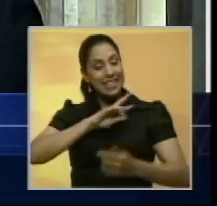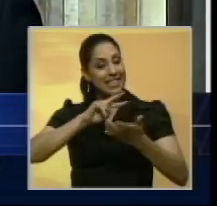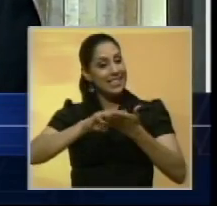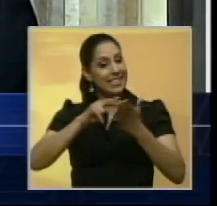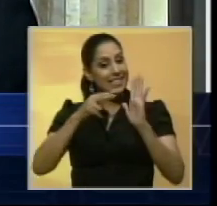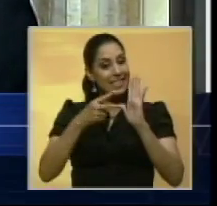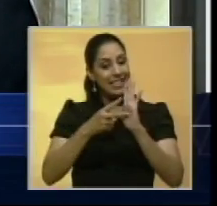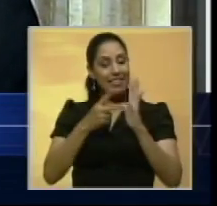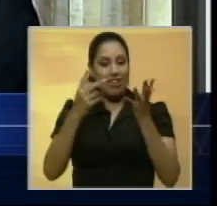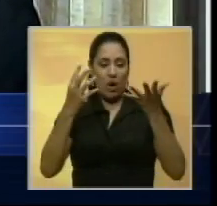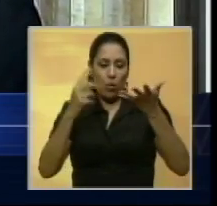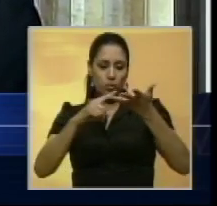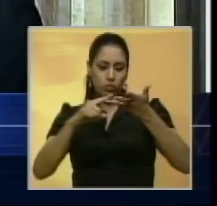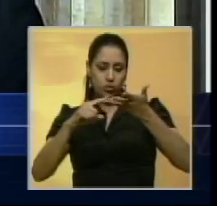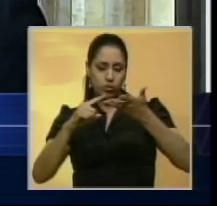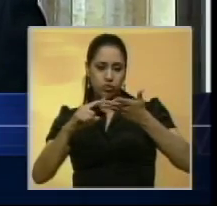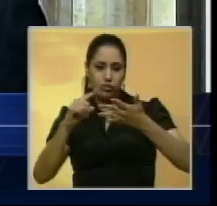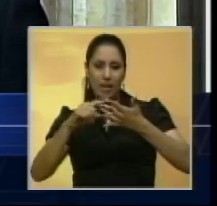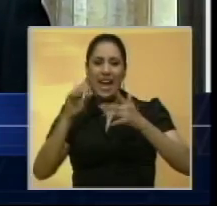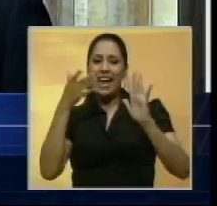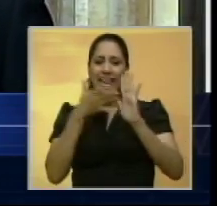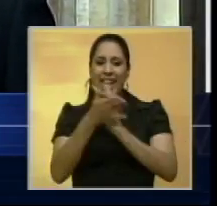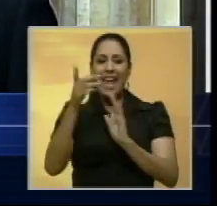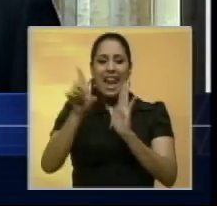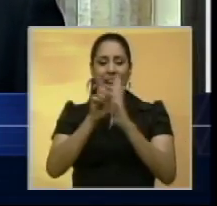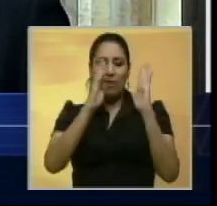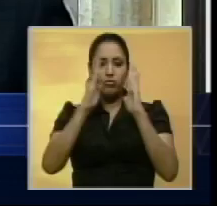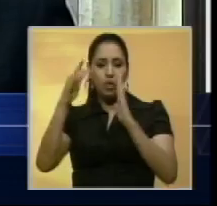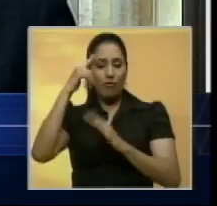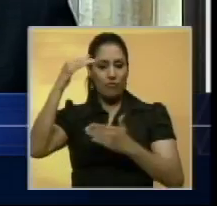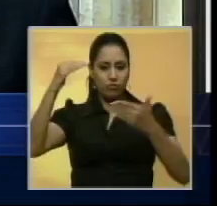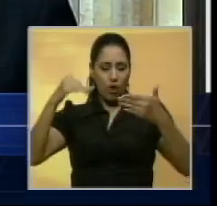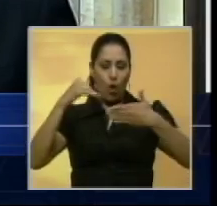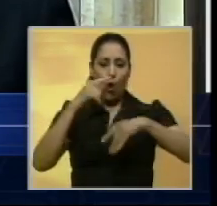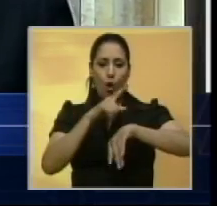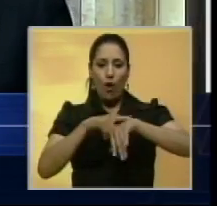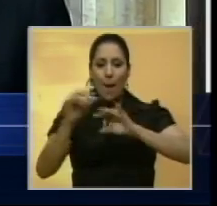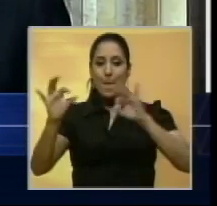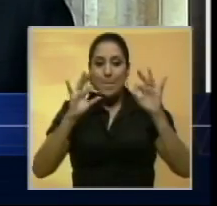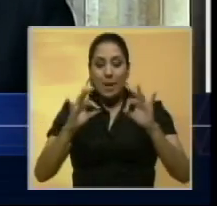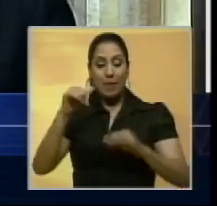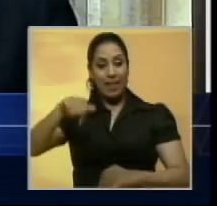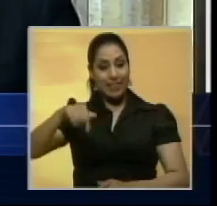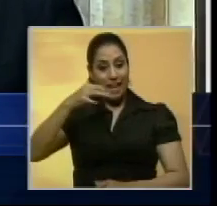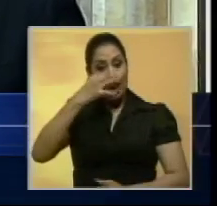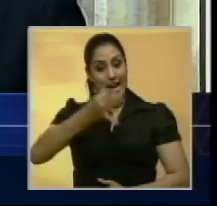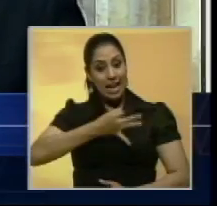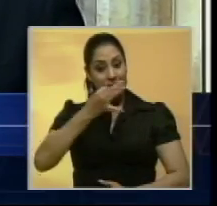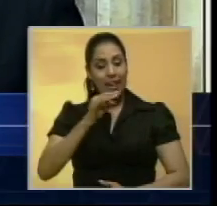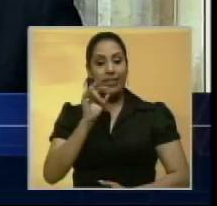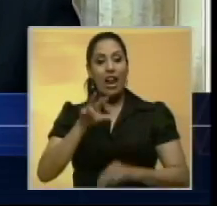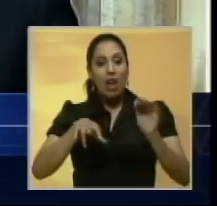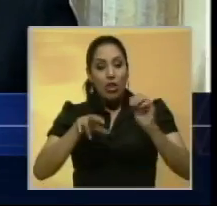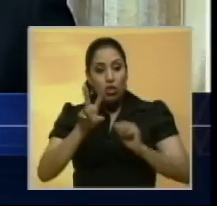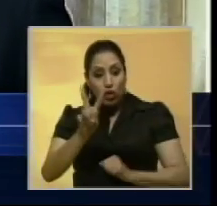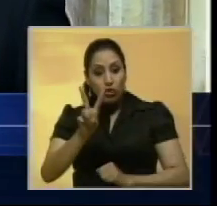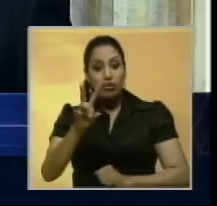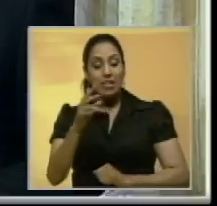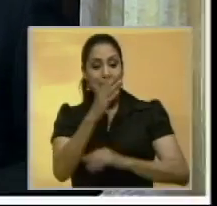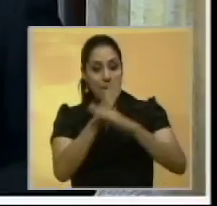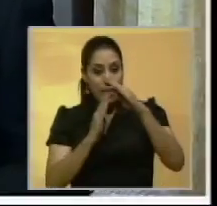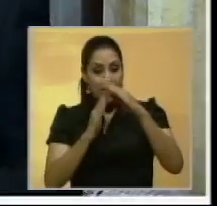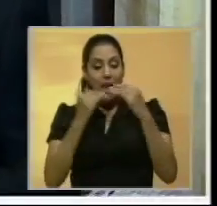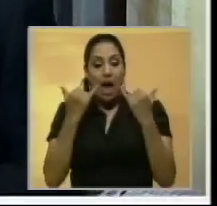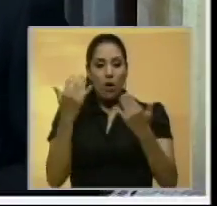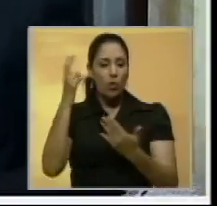refiriendo en detalle a la agenda legislativa para la sesión que está pautada para esta tarde a las 2:30. Vamos a